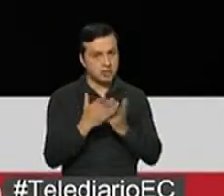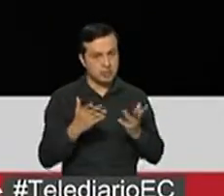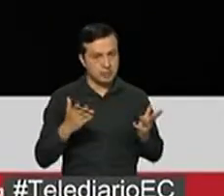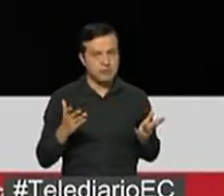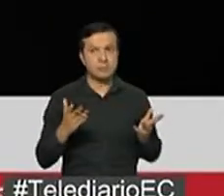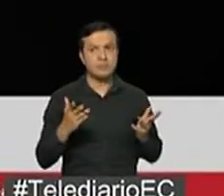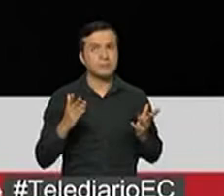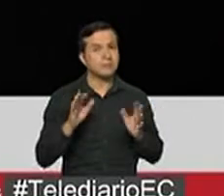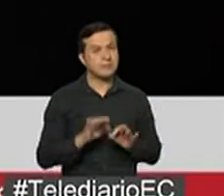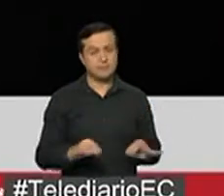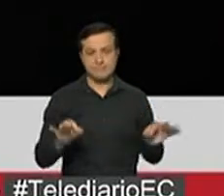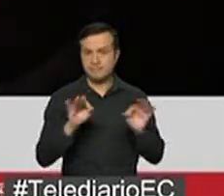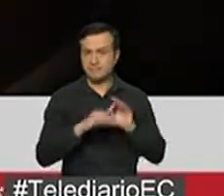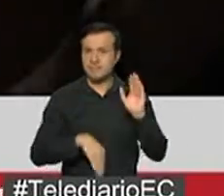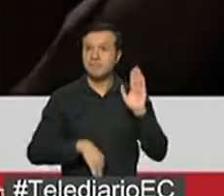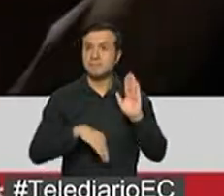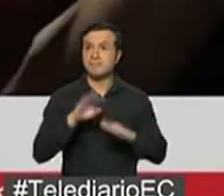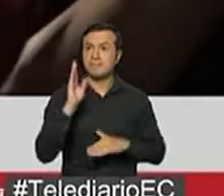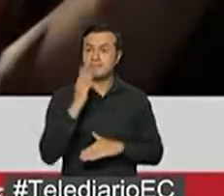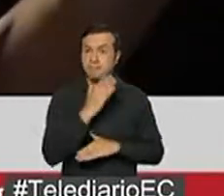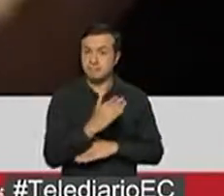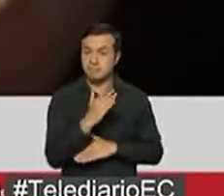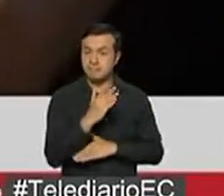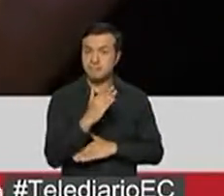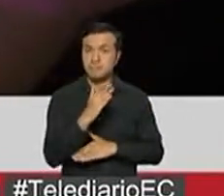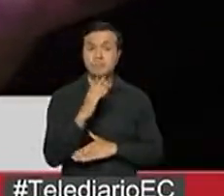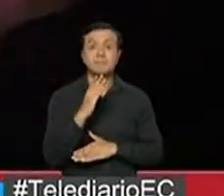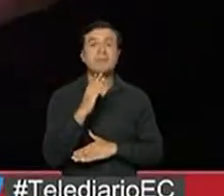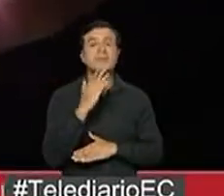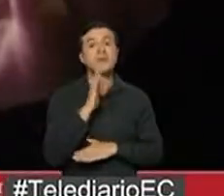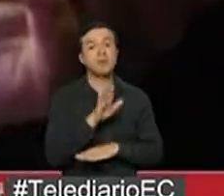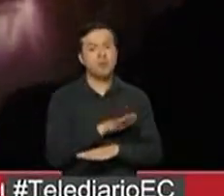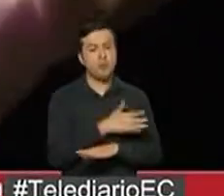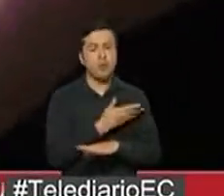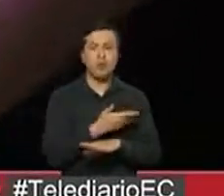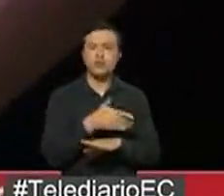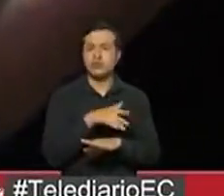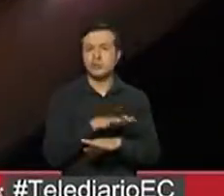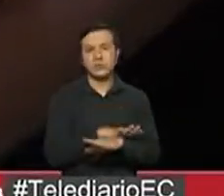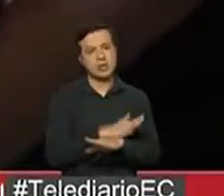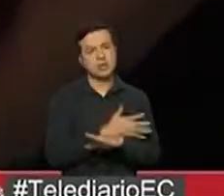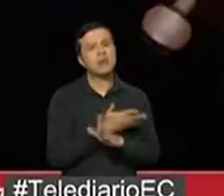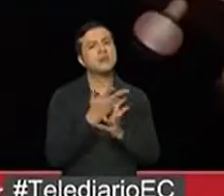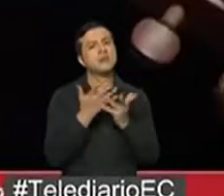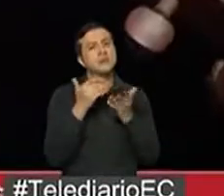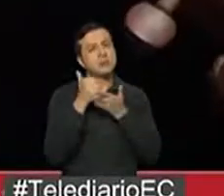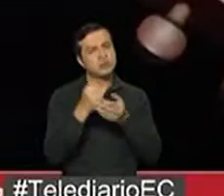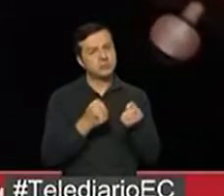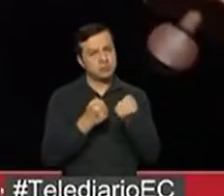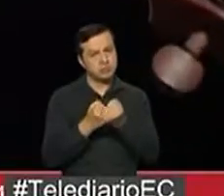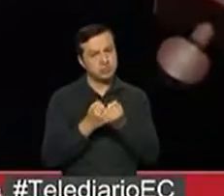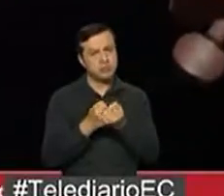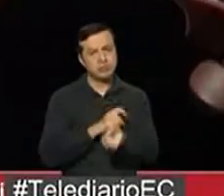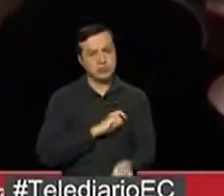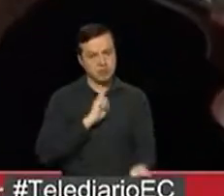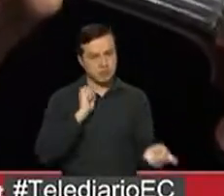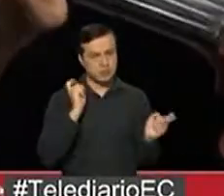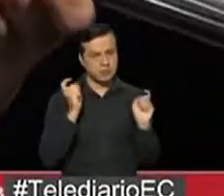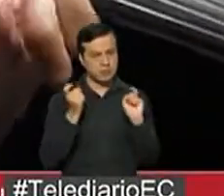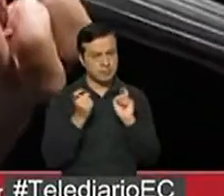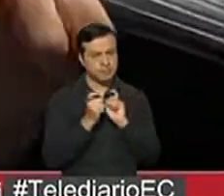ante todo y ser una buena intérprete y utilizar la música como una herramienta de transformación